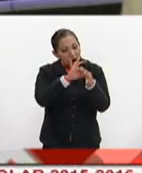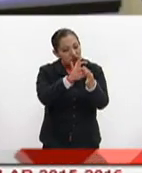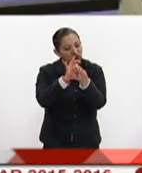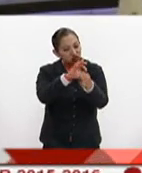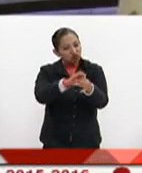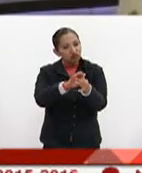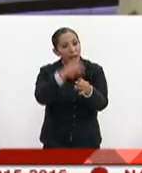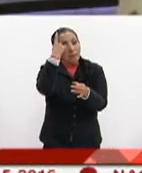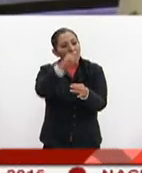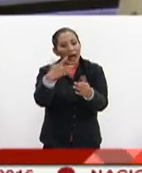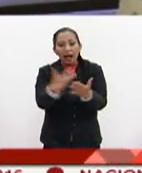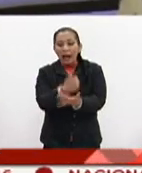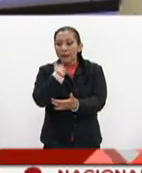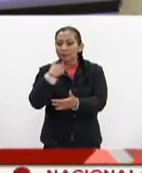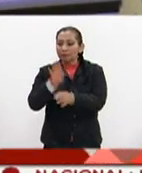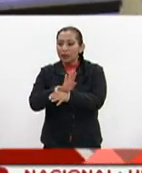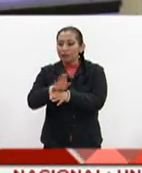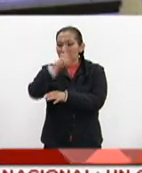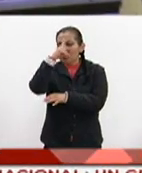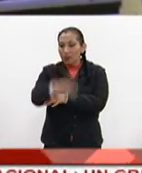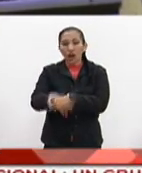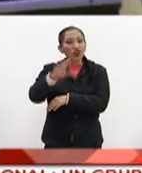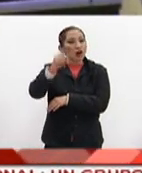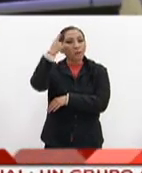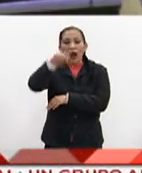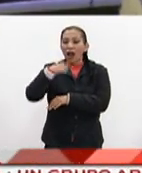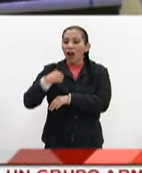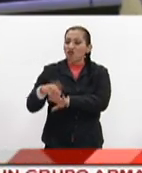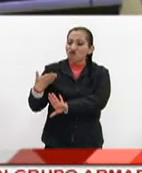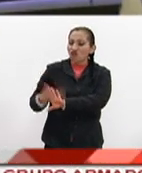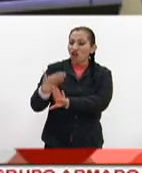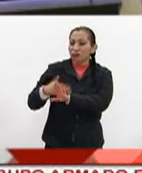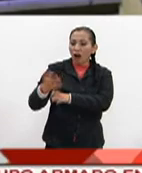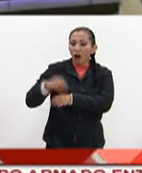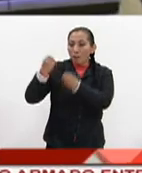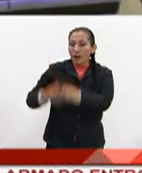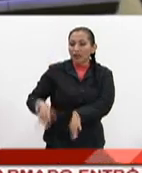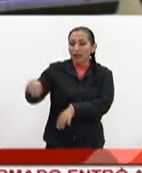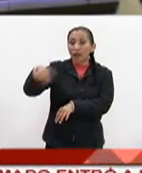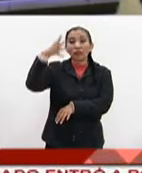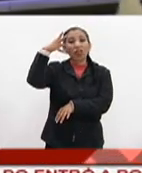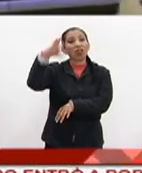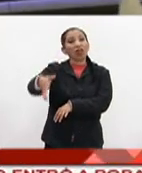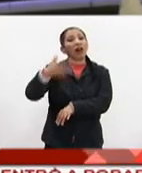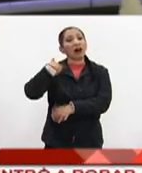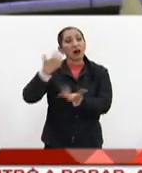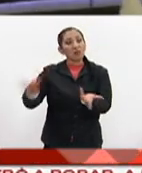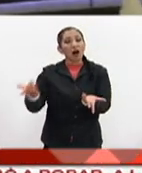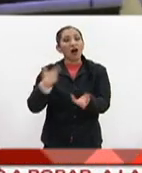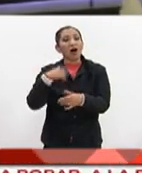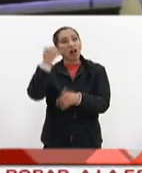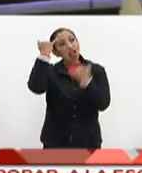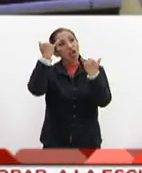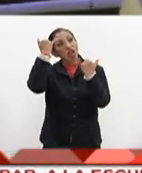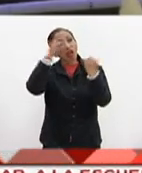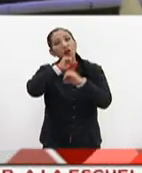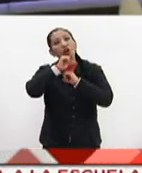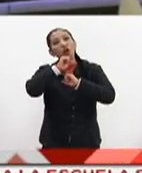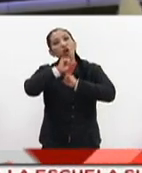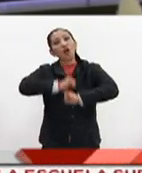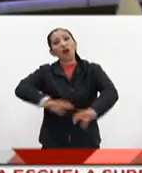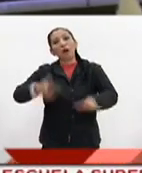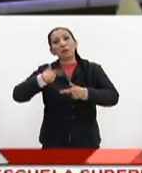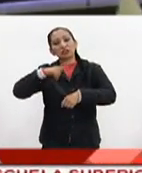para ganar por el bien de México, no para sacrificar todo en aras de una ambición mesiánica, populista